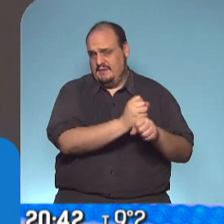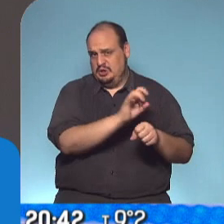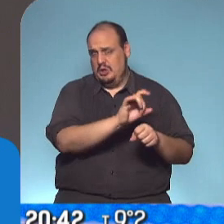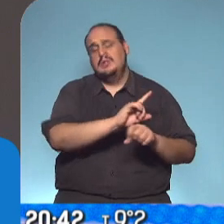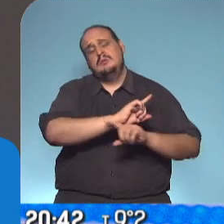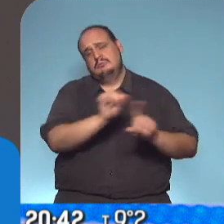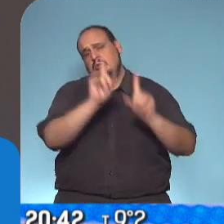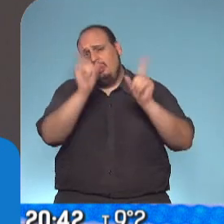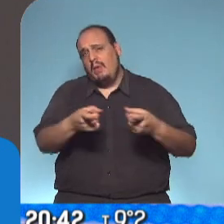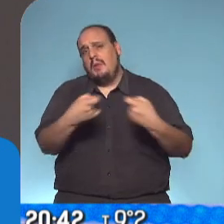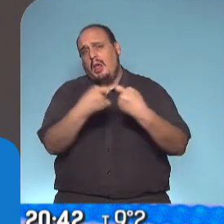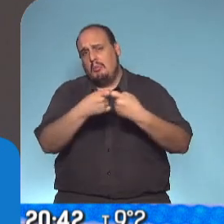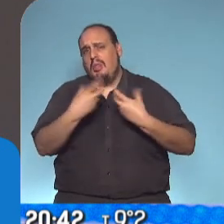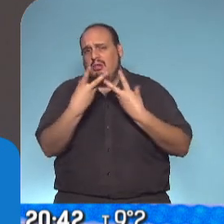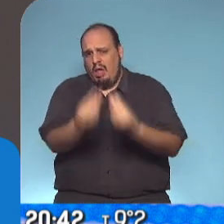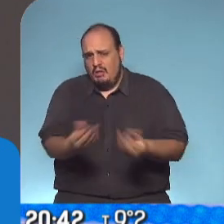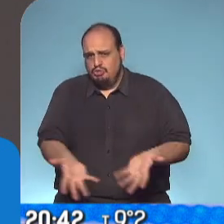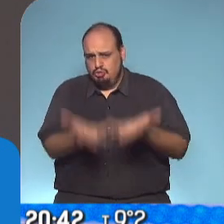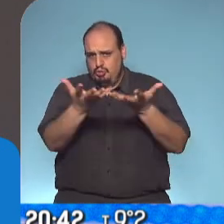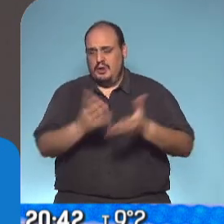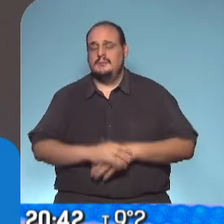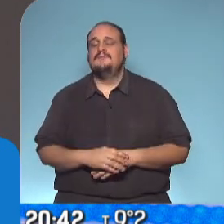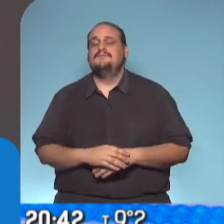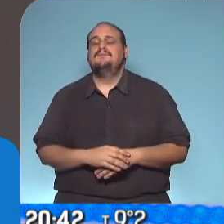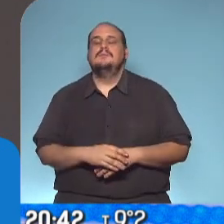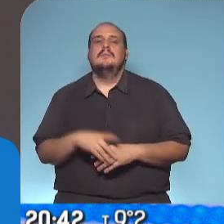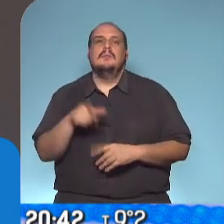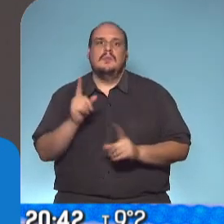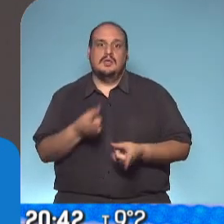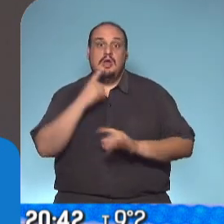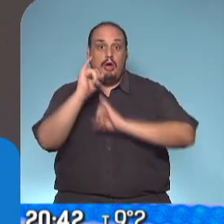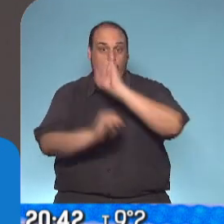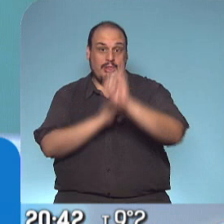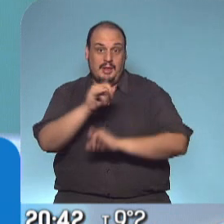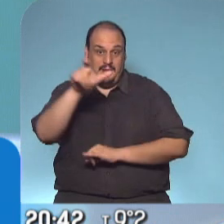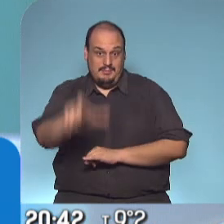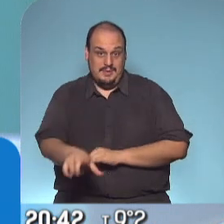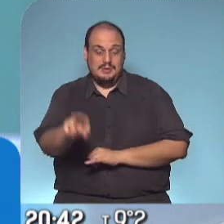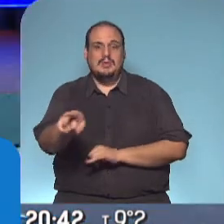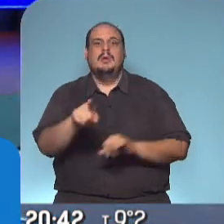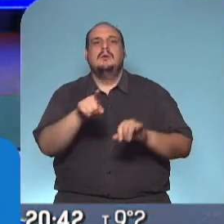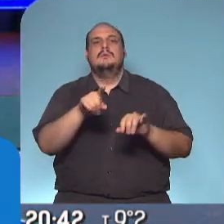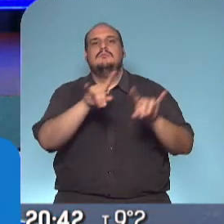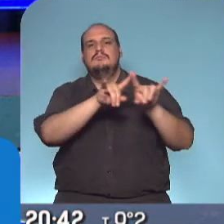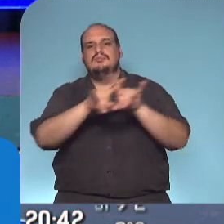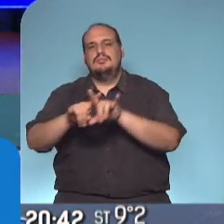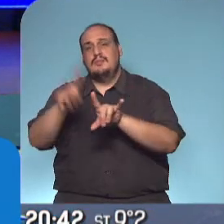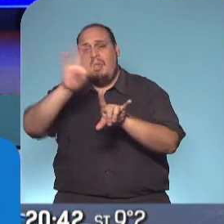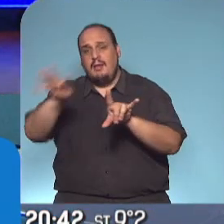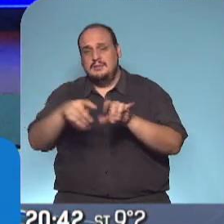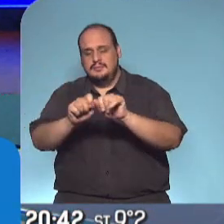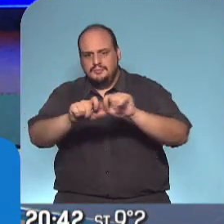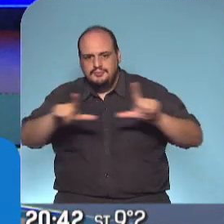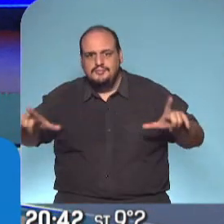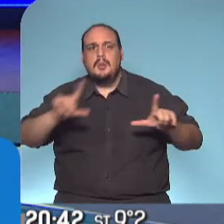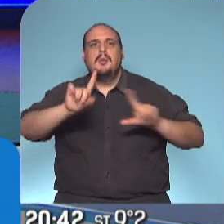enorme inversión que está haciendo el gobierno nacional. Así que contarle a Francisca que puede fijarse en la página de ANSES, pero que mañana